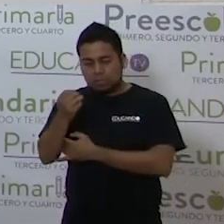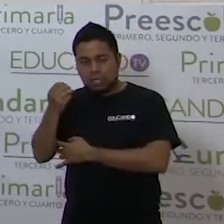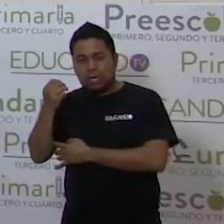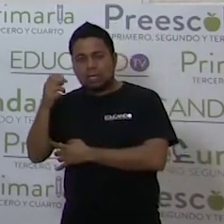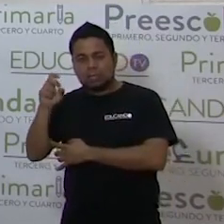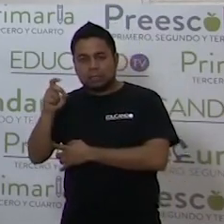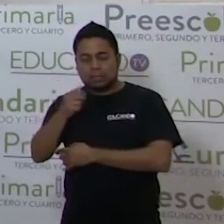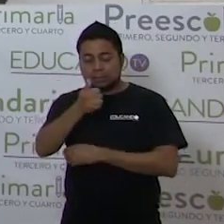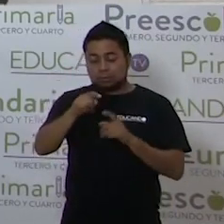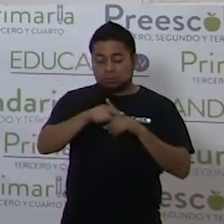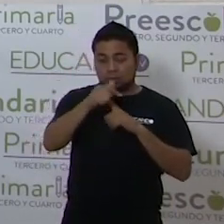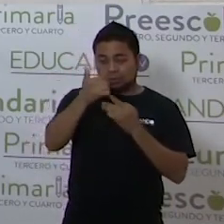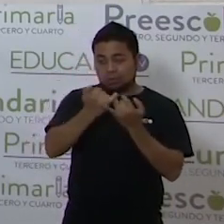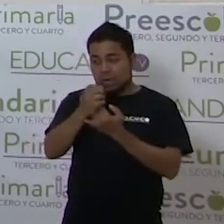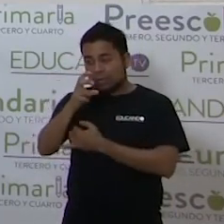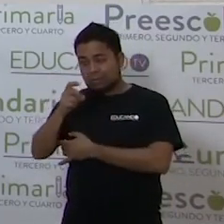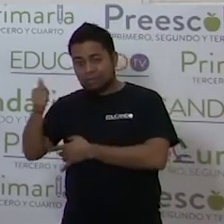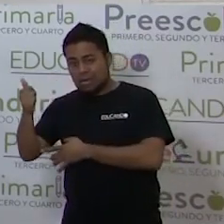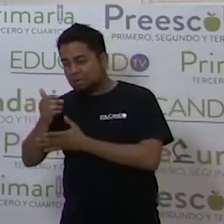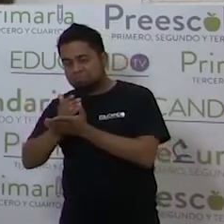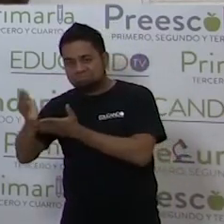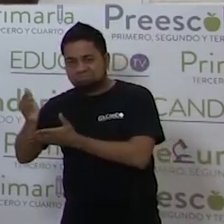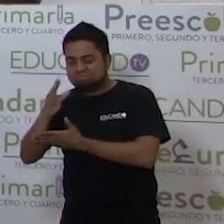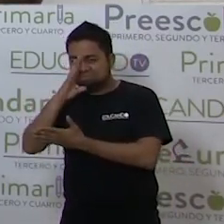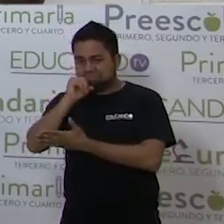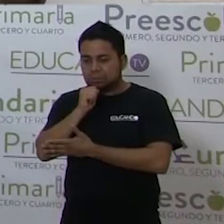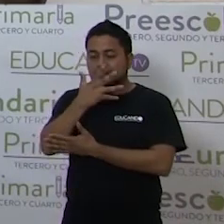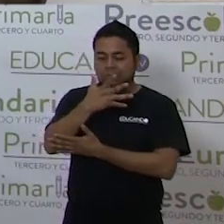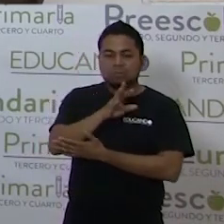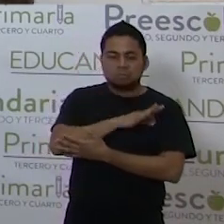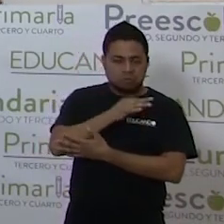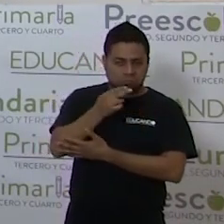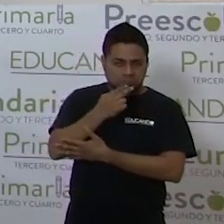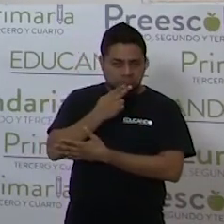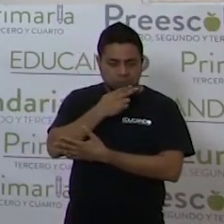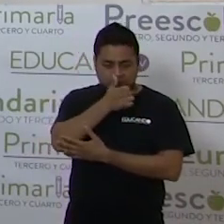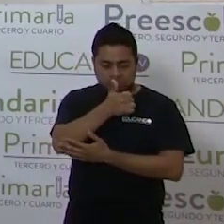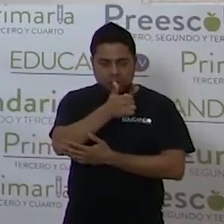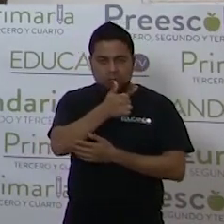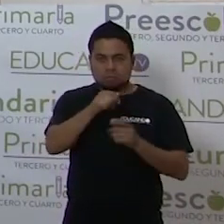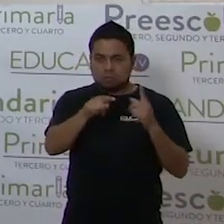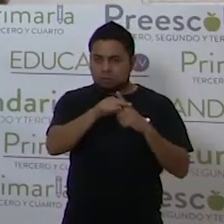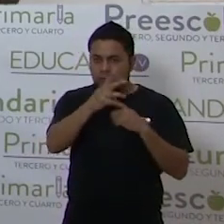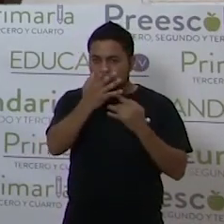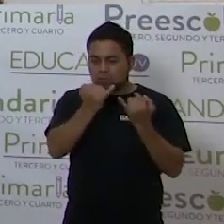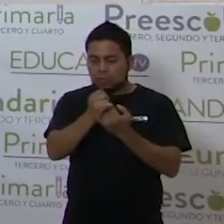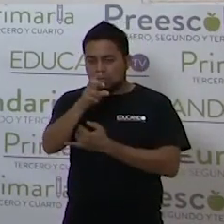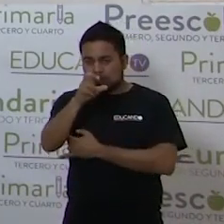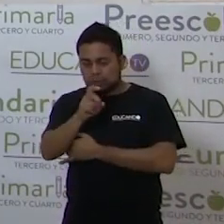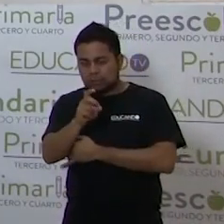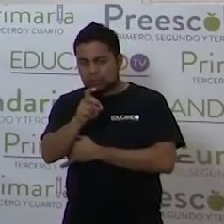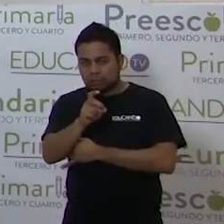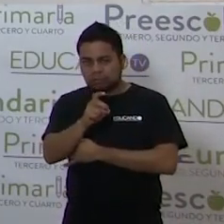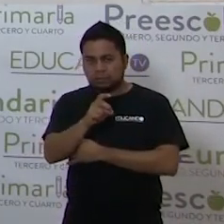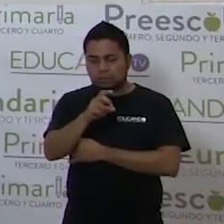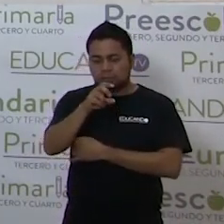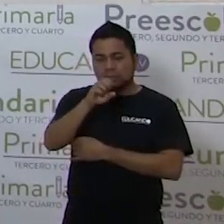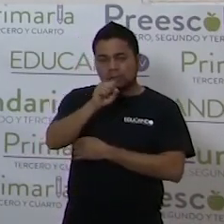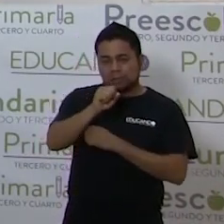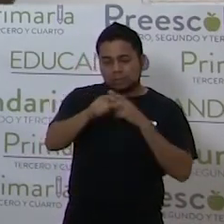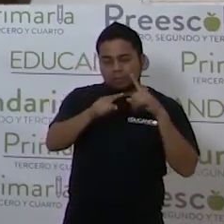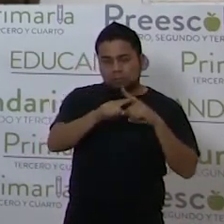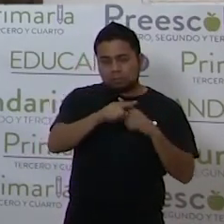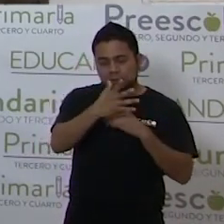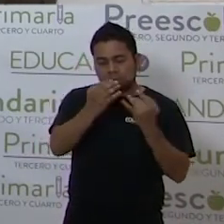por 6 36 nos pasamos entonces nos sirve el 5 66 x 530 es decir 60 por 5